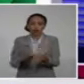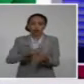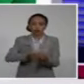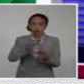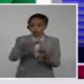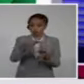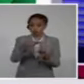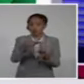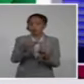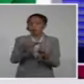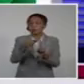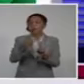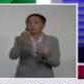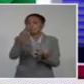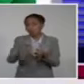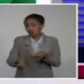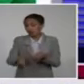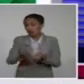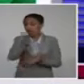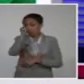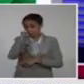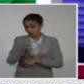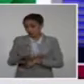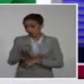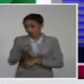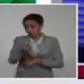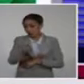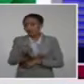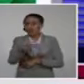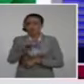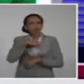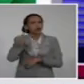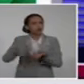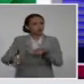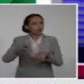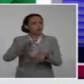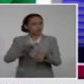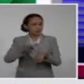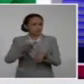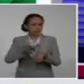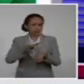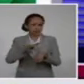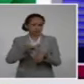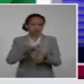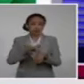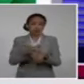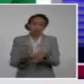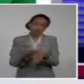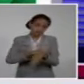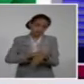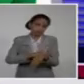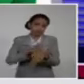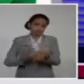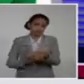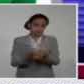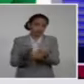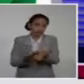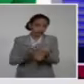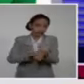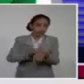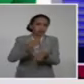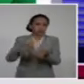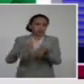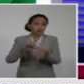y que lamentablemente tenía un grupo de comorbilidades que la hacían muy